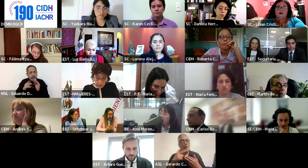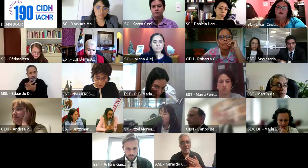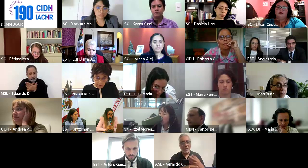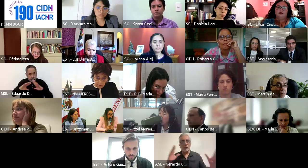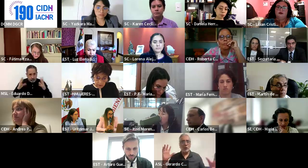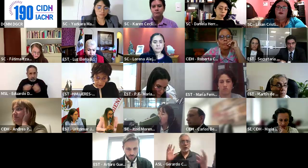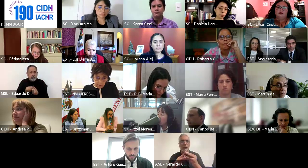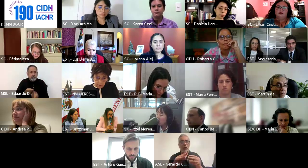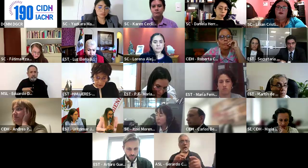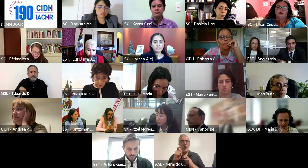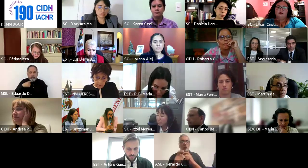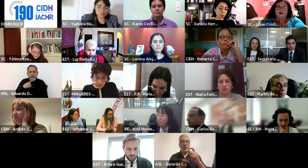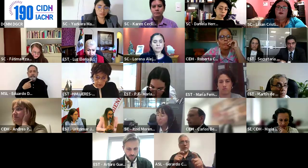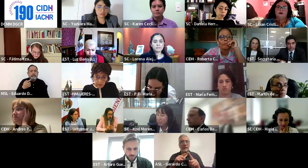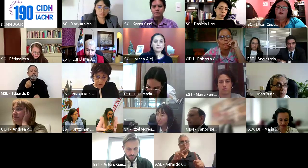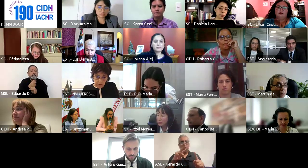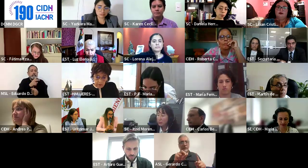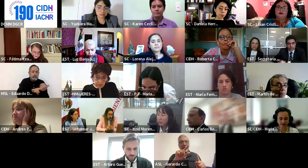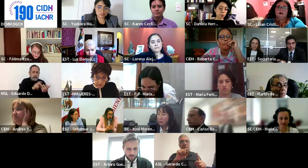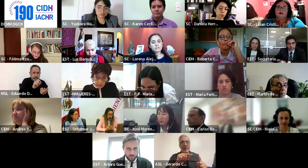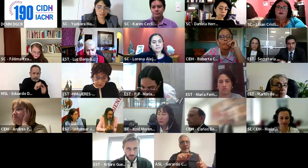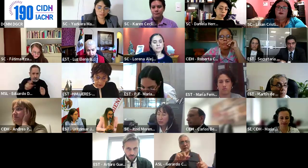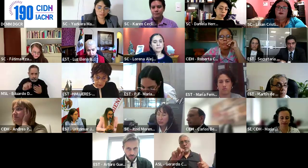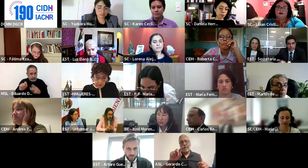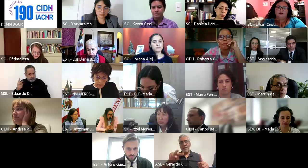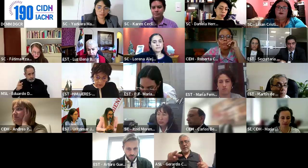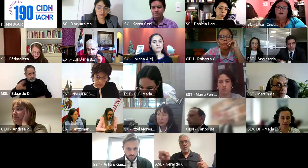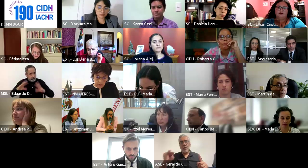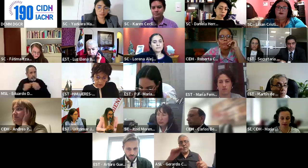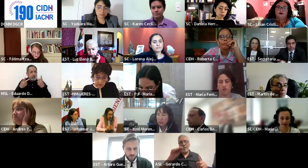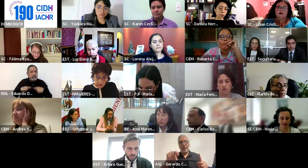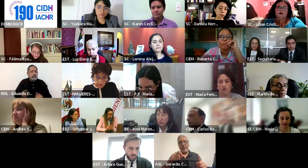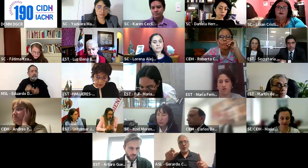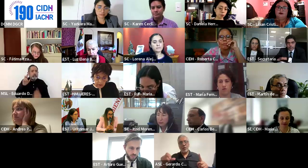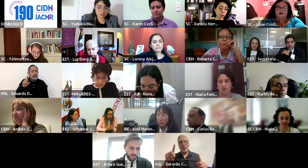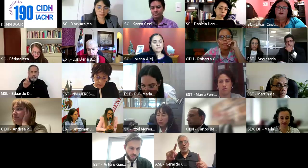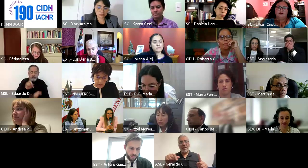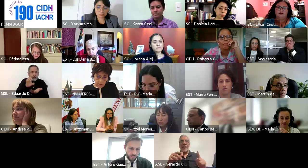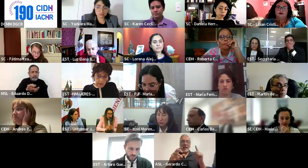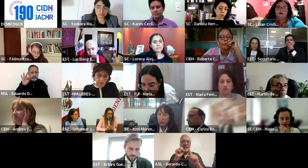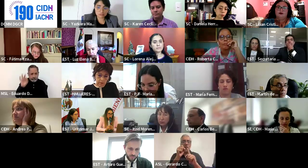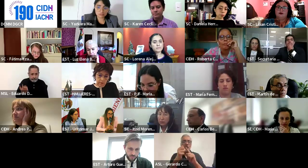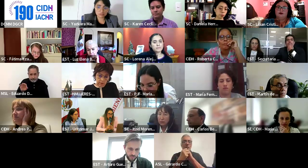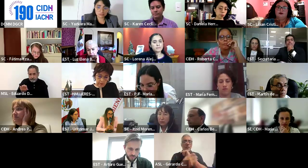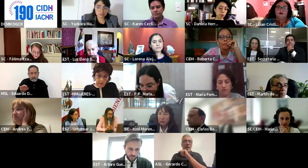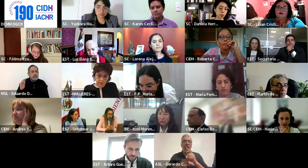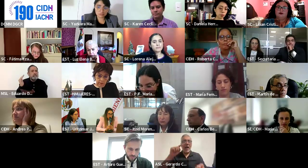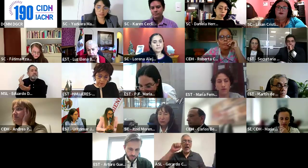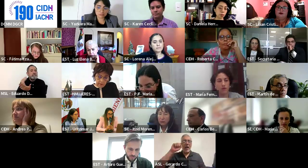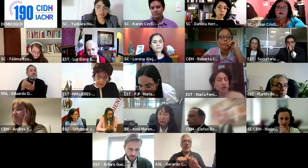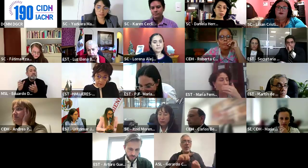han contribuido a que de 2020 a 2022 el porcentaje de personas con discapacidad en situación de pobreza haya disminuido